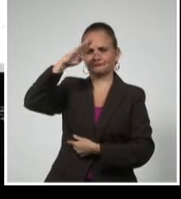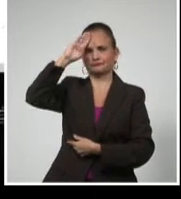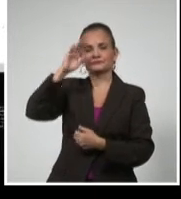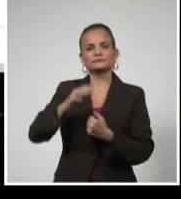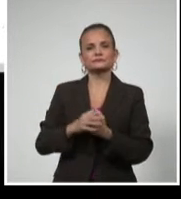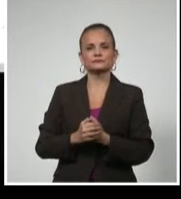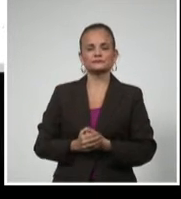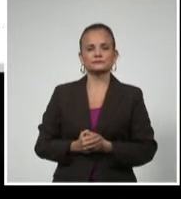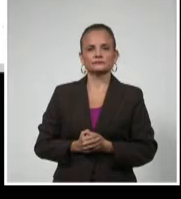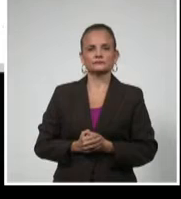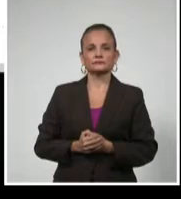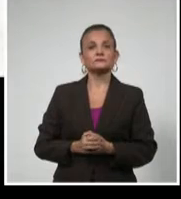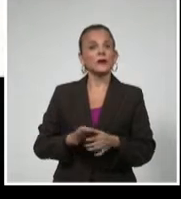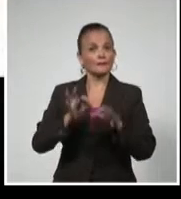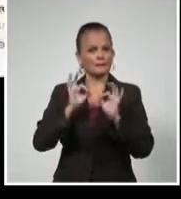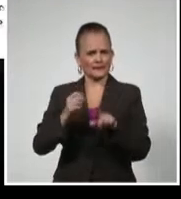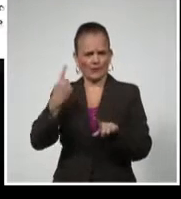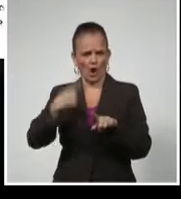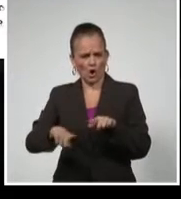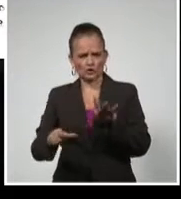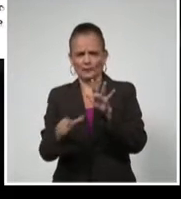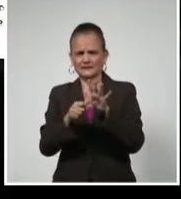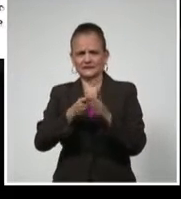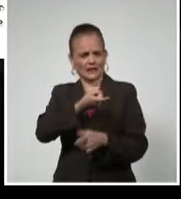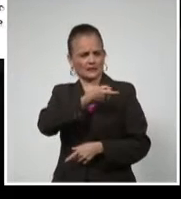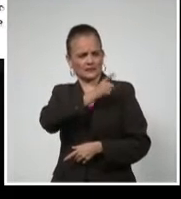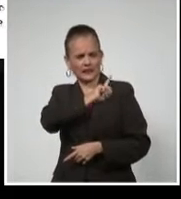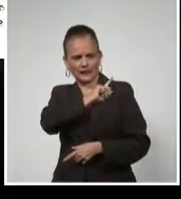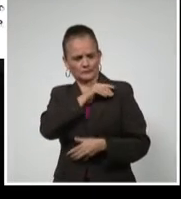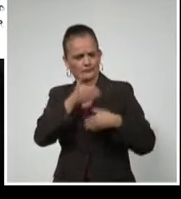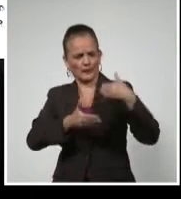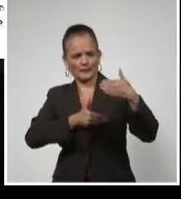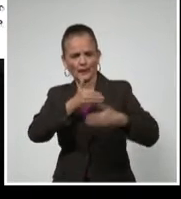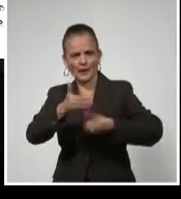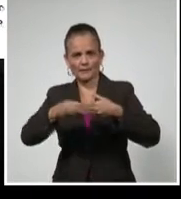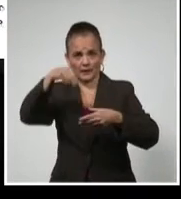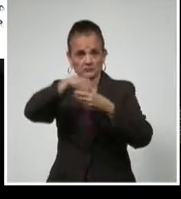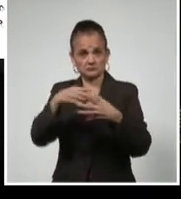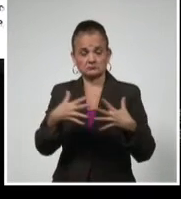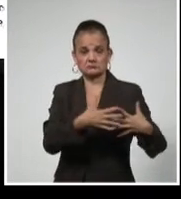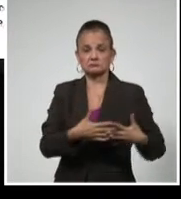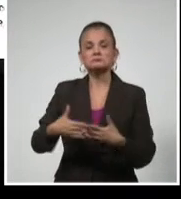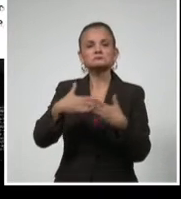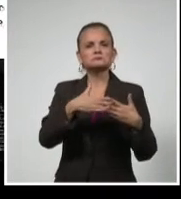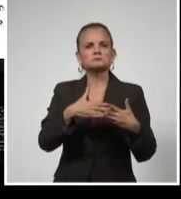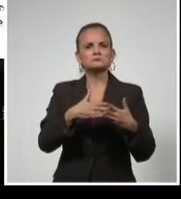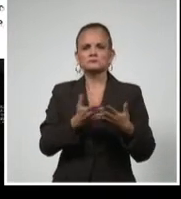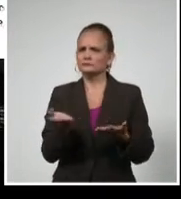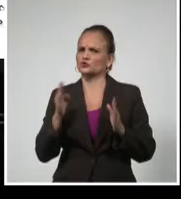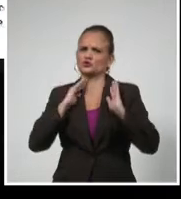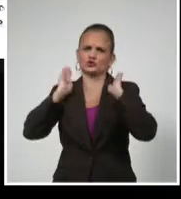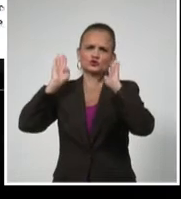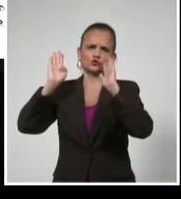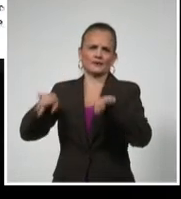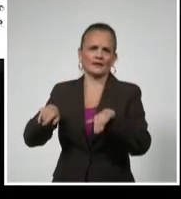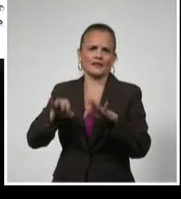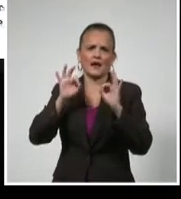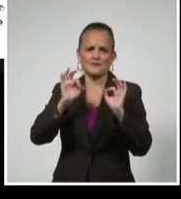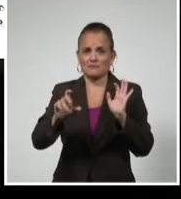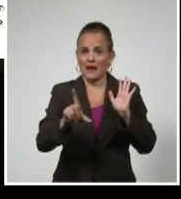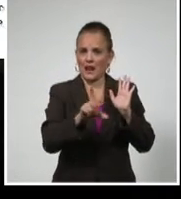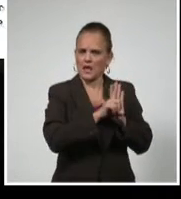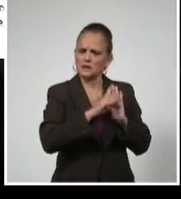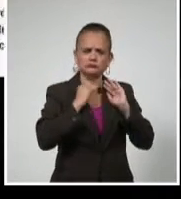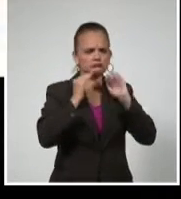propia administración de William Clinton y luego las de George W. Bush y Barack Obama, mantuvieron suspendidas ese capítulo, en parte debido a